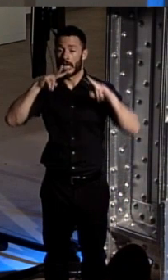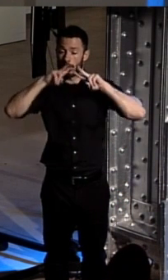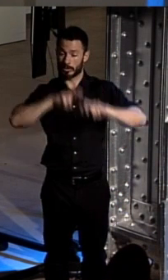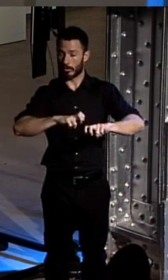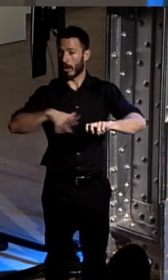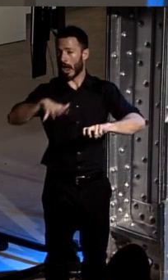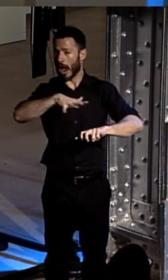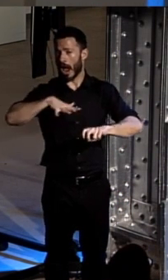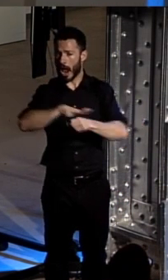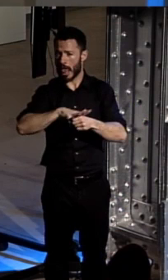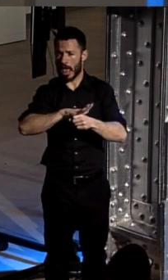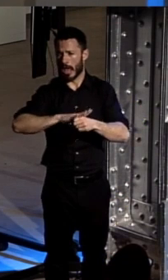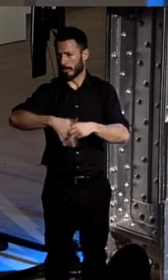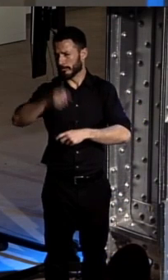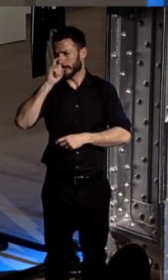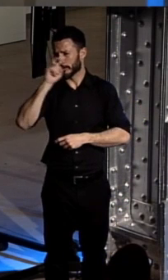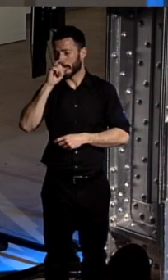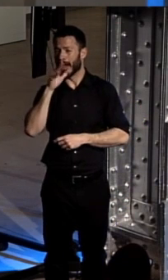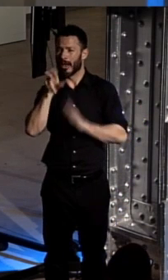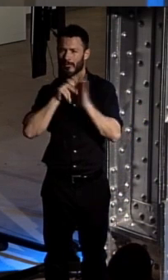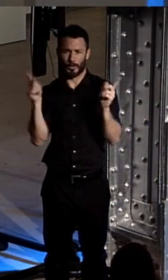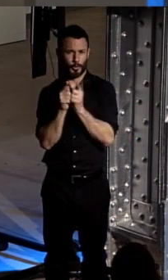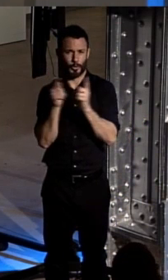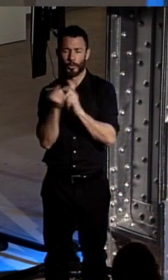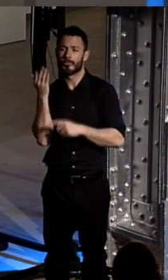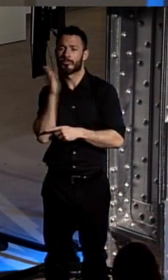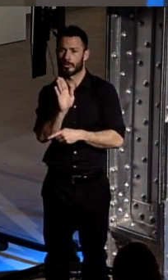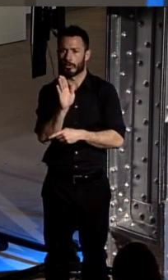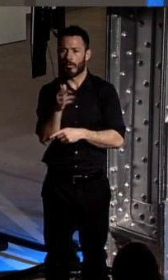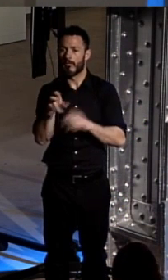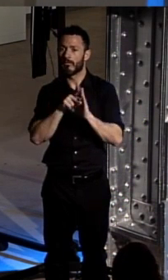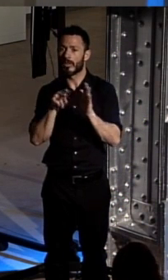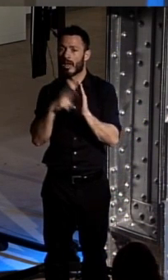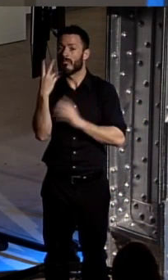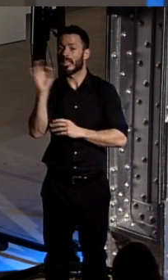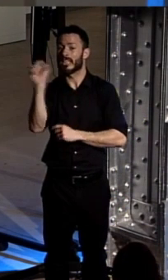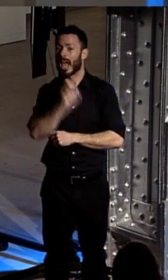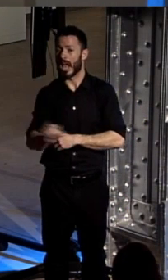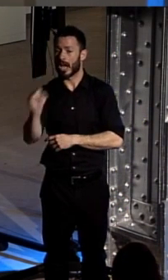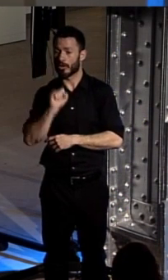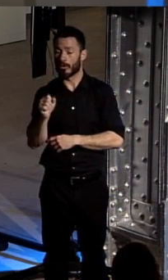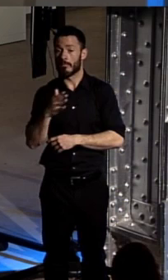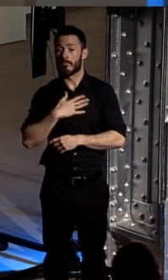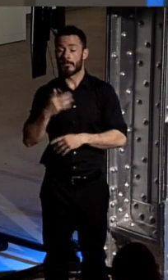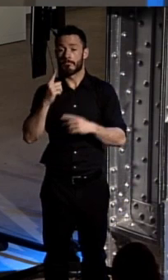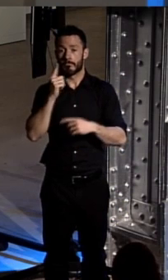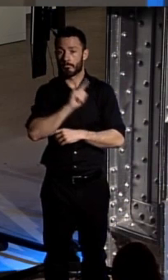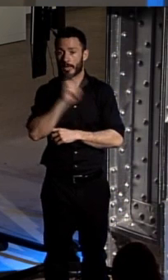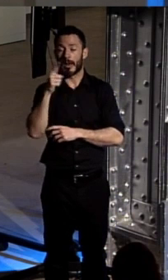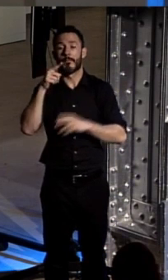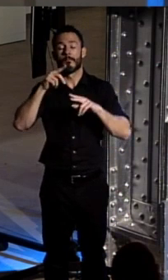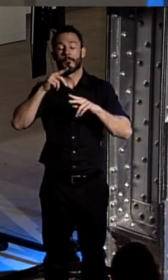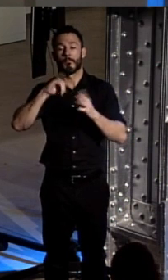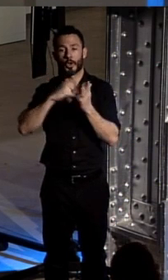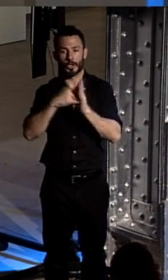más antiguas. Y de hecho ahora mostraré un breve vídeo que tiene ya más de 20 años con mi primer proyecto de investigación, de hecho en MIT, que era de reconocimiento